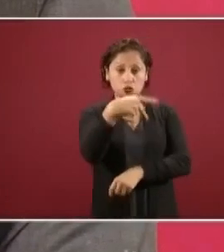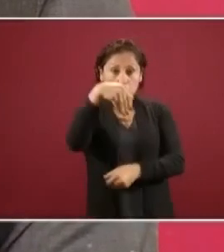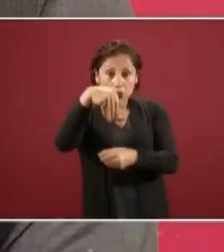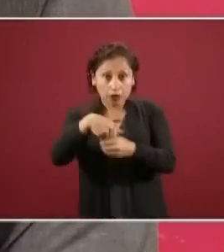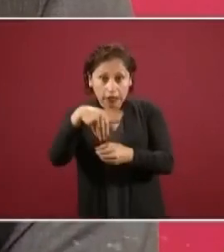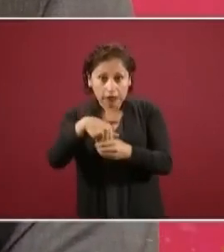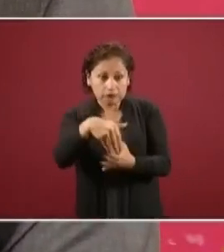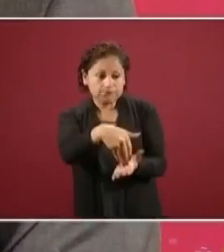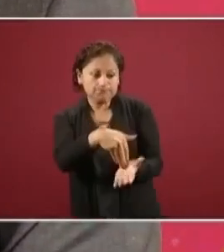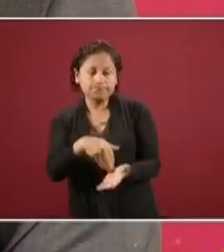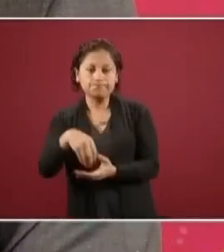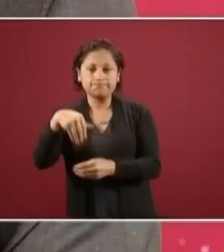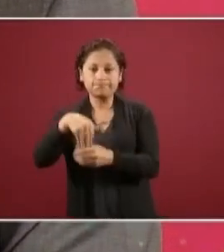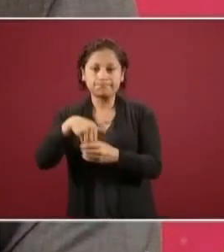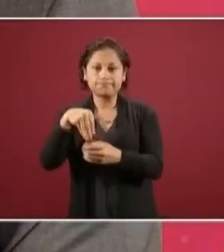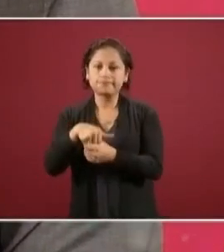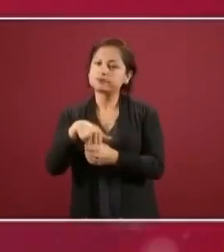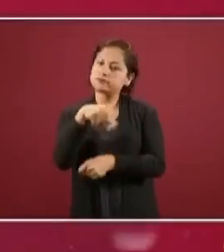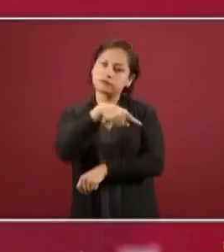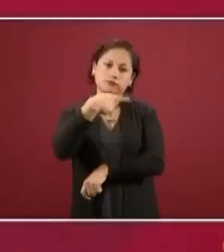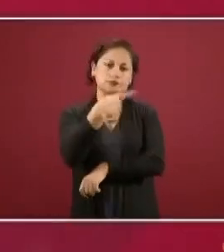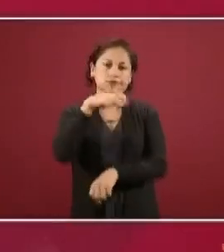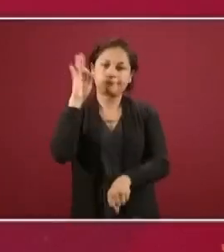presidente Andrés Manuel López Obrador.